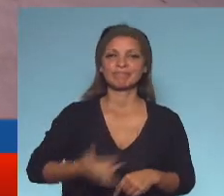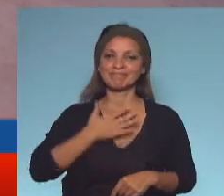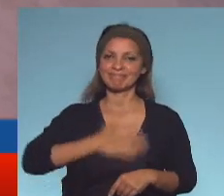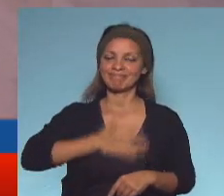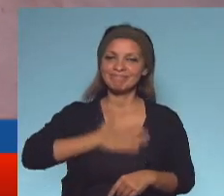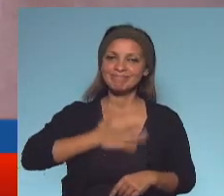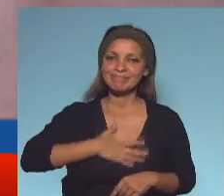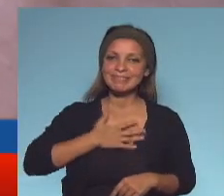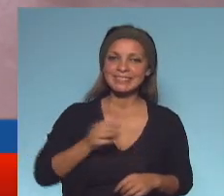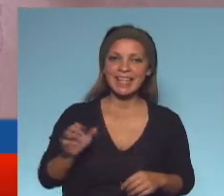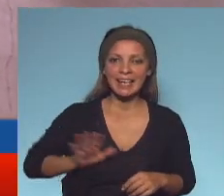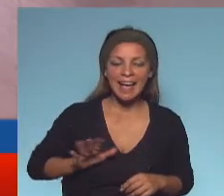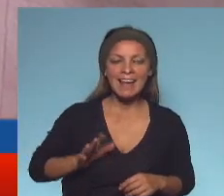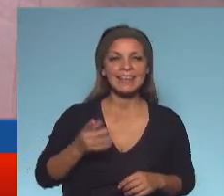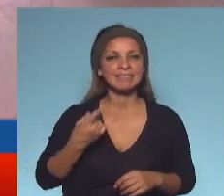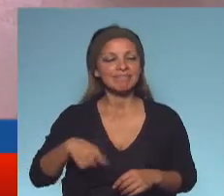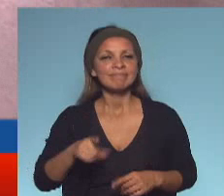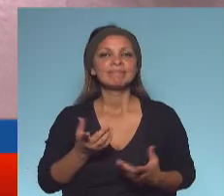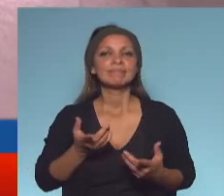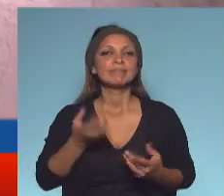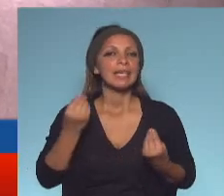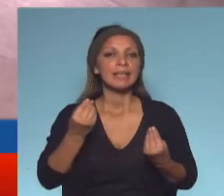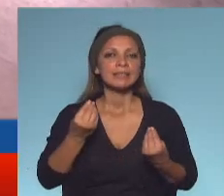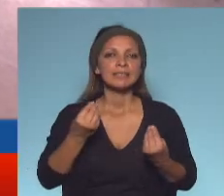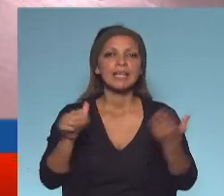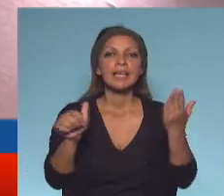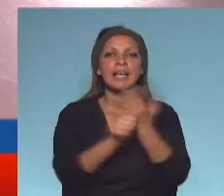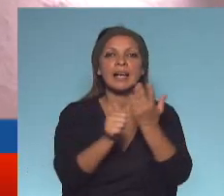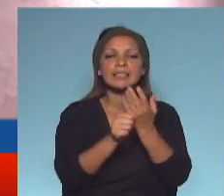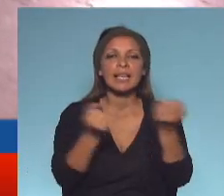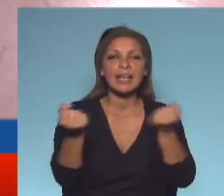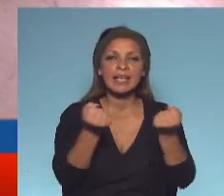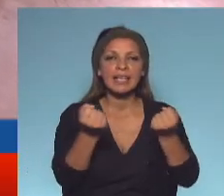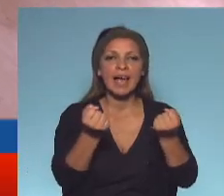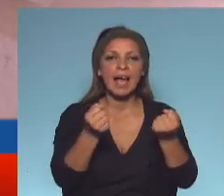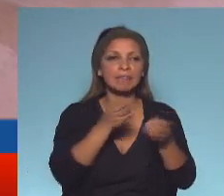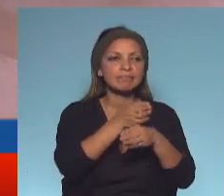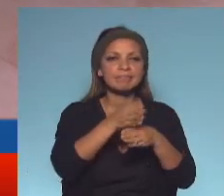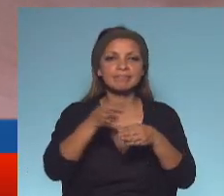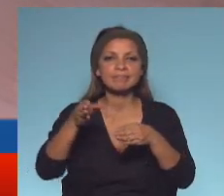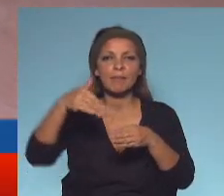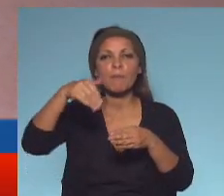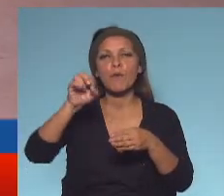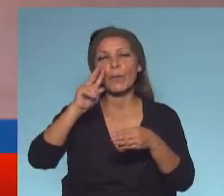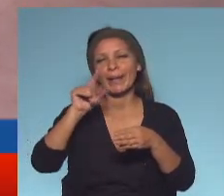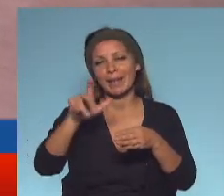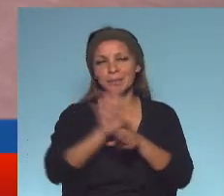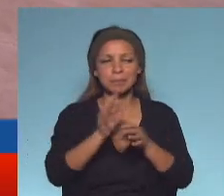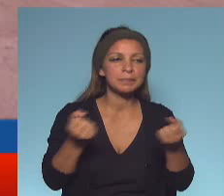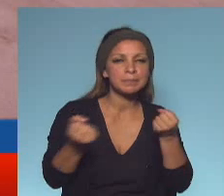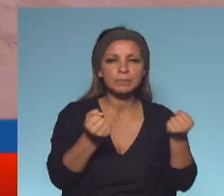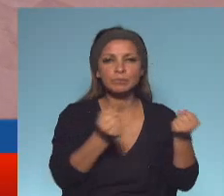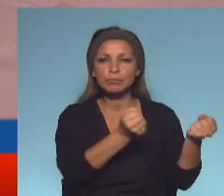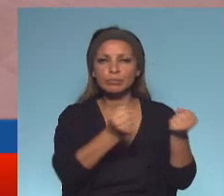entusiasmados, y es una gran carnicería móvil, por ponerle algún nombre para que todos entiendan. No